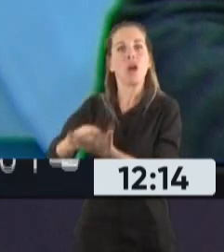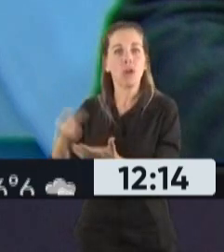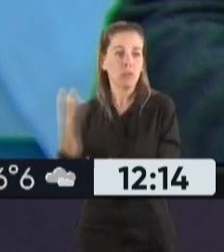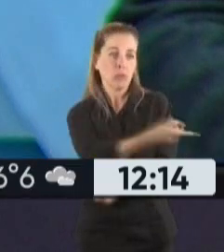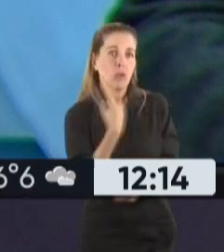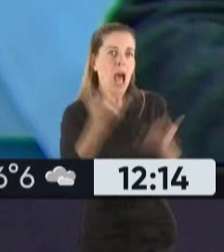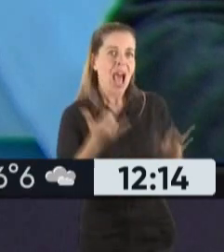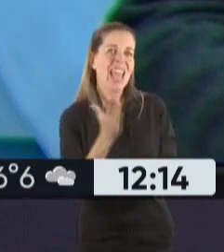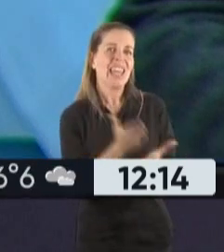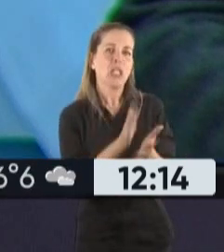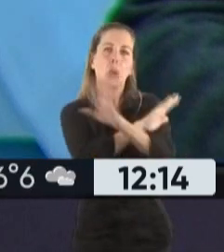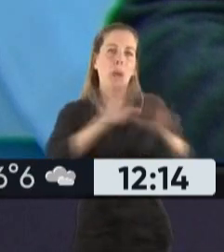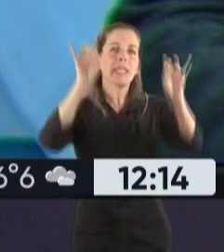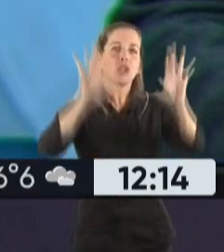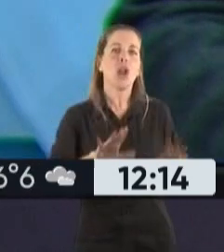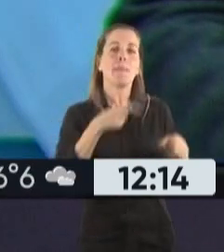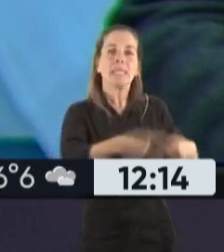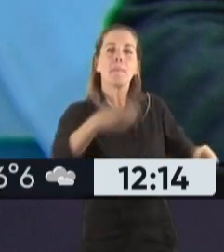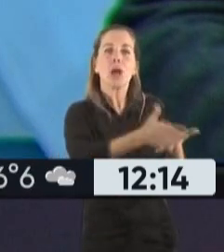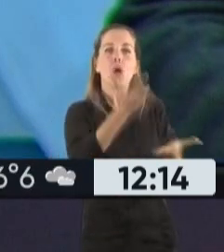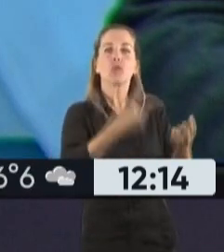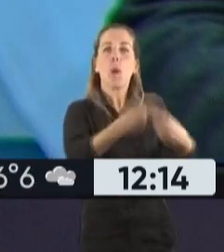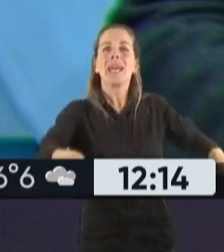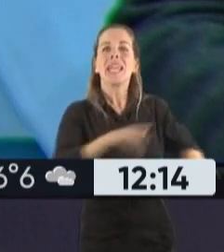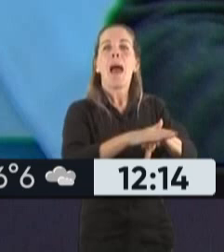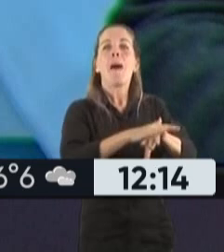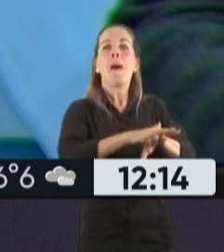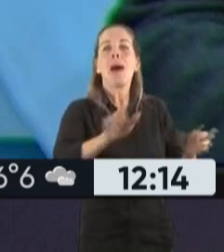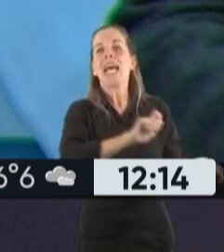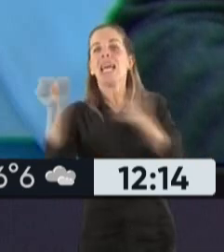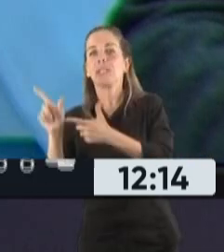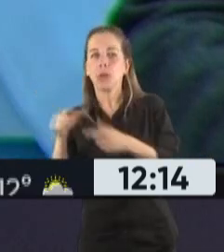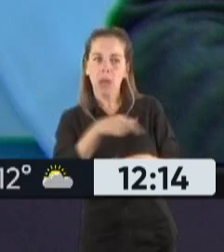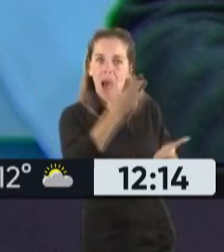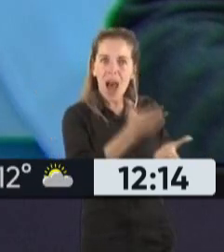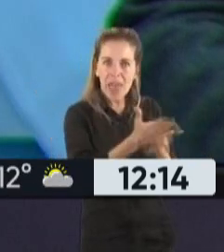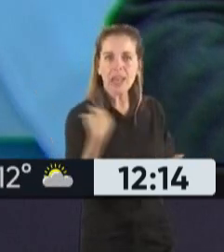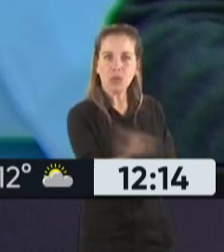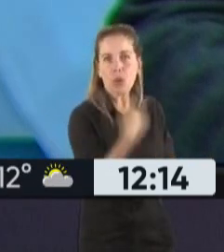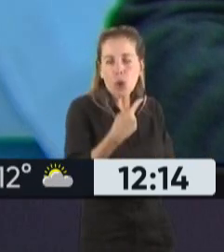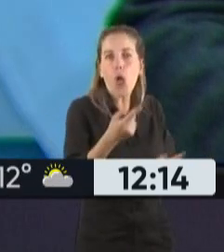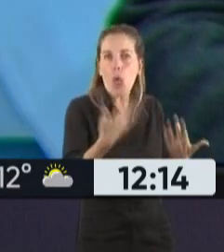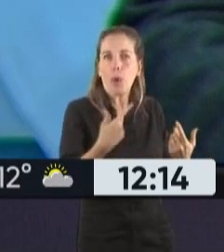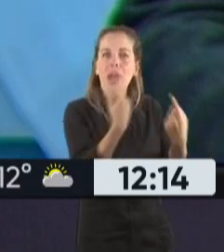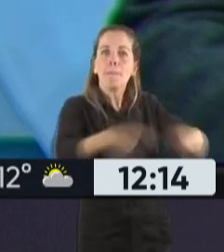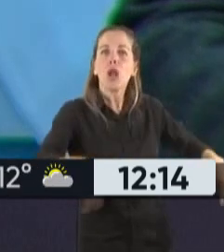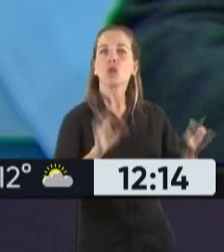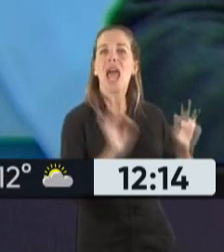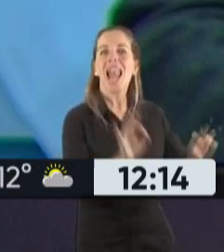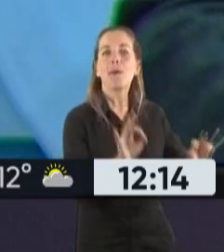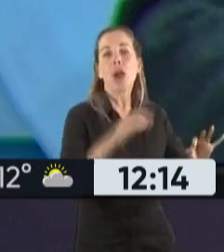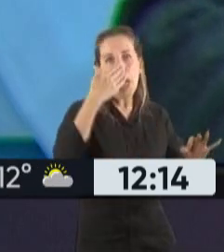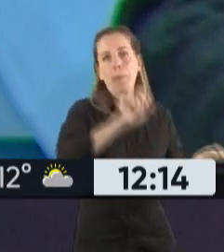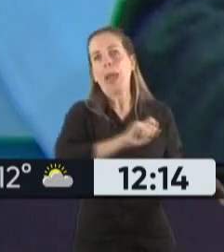a dejar de ser un productor primario y tienen derecho a industrializar su producción. Se lo dijo a toda la América Latina.